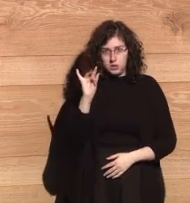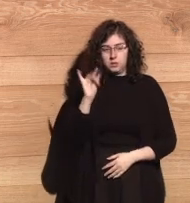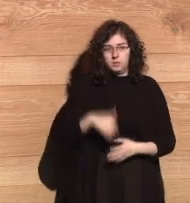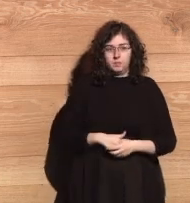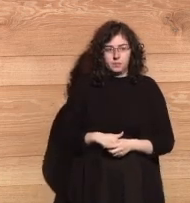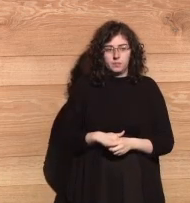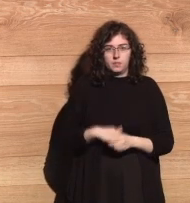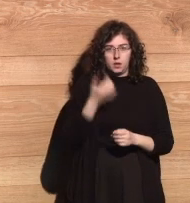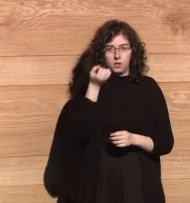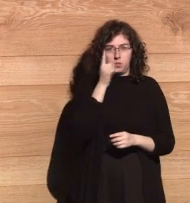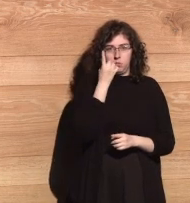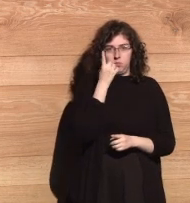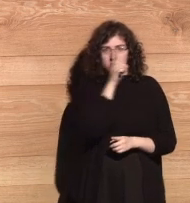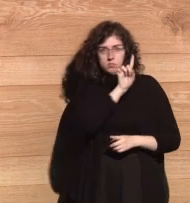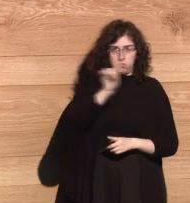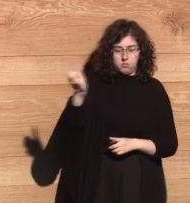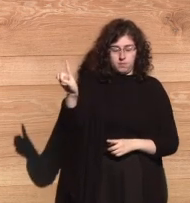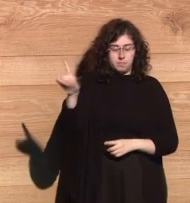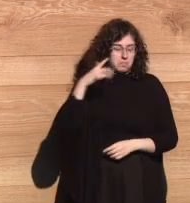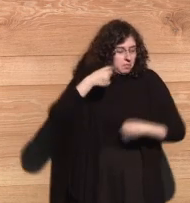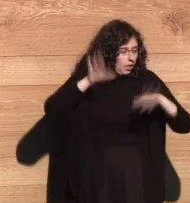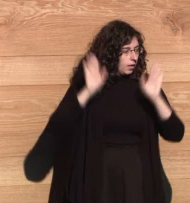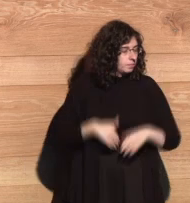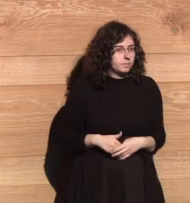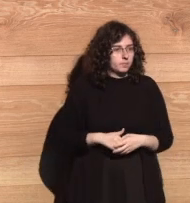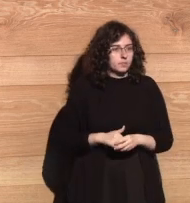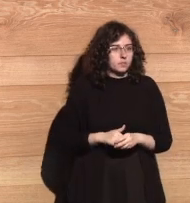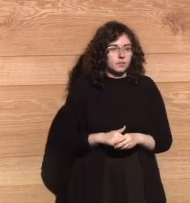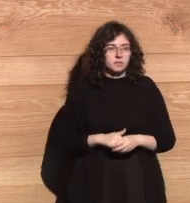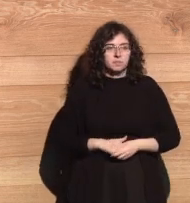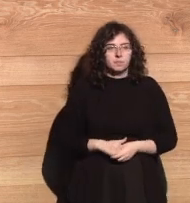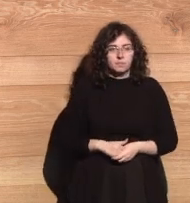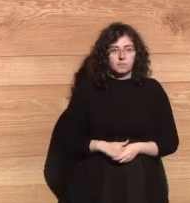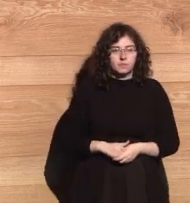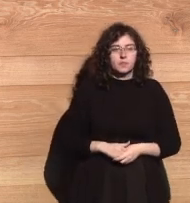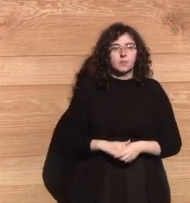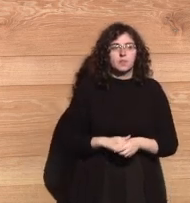Y cuando se daba la media vuelta, digo, ¡pam! ¡pam! Y